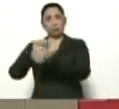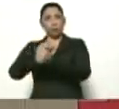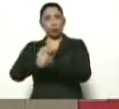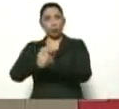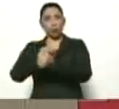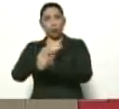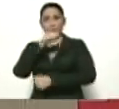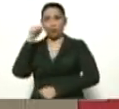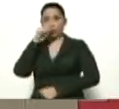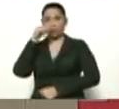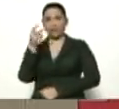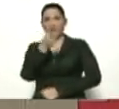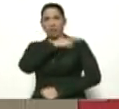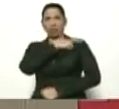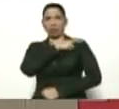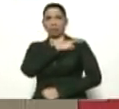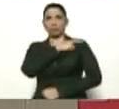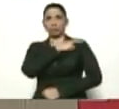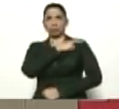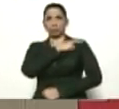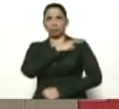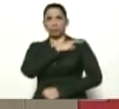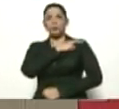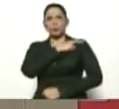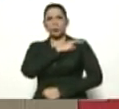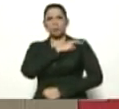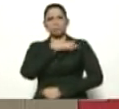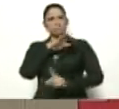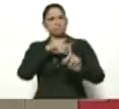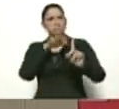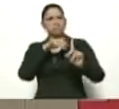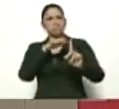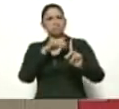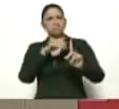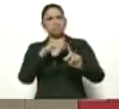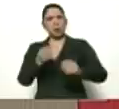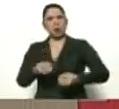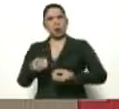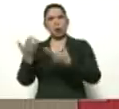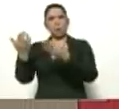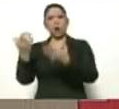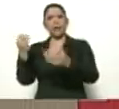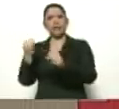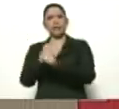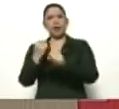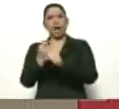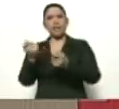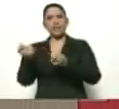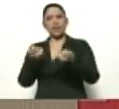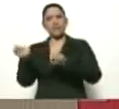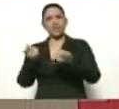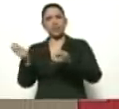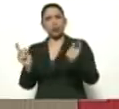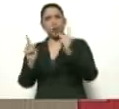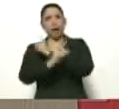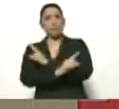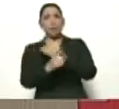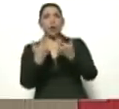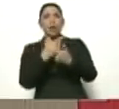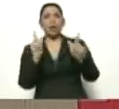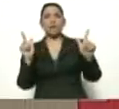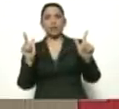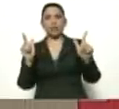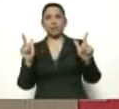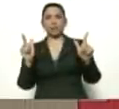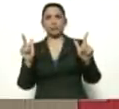narcotraficantes los sobornos los chantajean y los ponen a trabajar a su servicio y a cambio de la libertad y